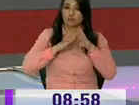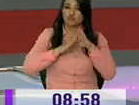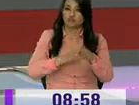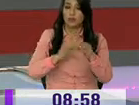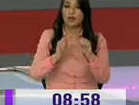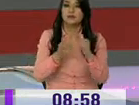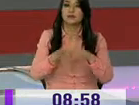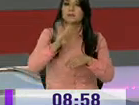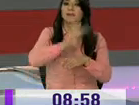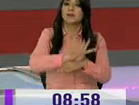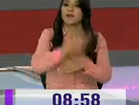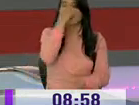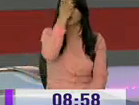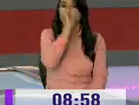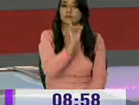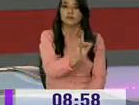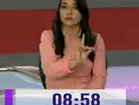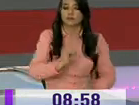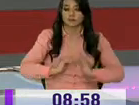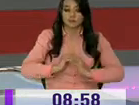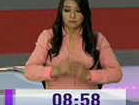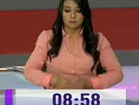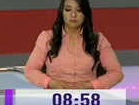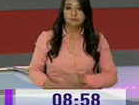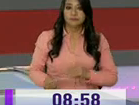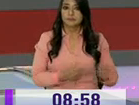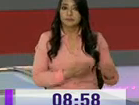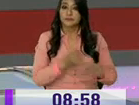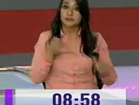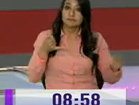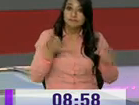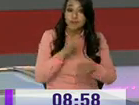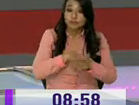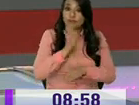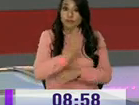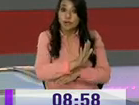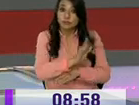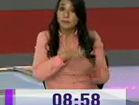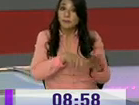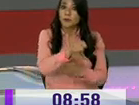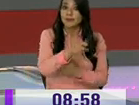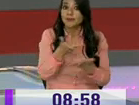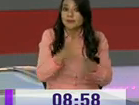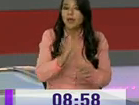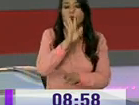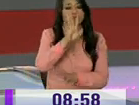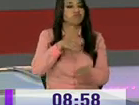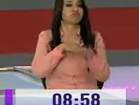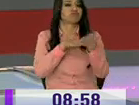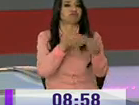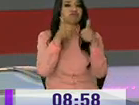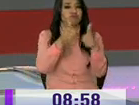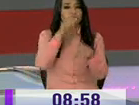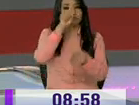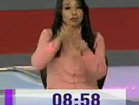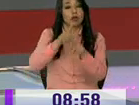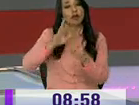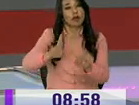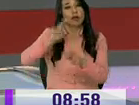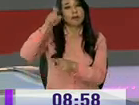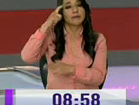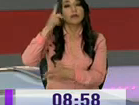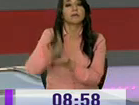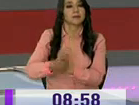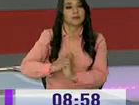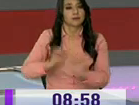Asamblea Nacional de no aprobar la despenalización del aborto por violación, por lo que esperan que esta decisión no sea vetada por el Ejecutivo, pues a